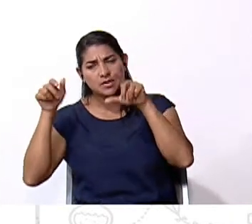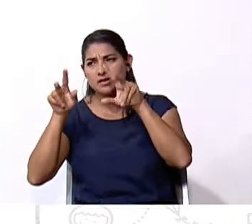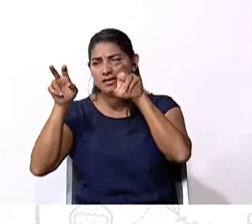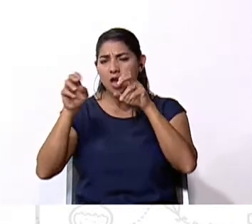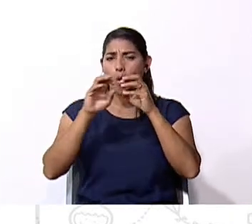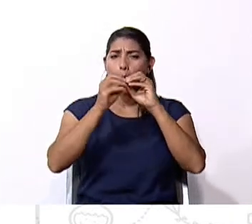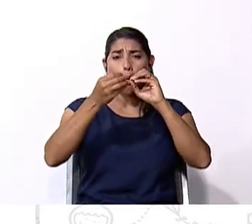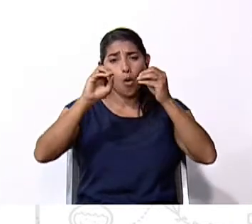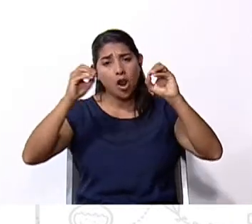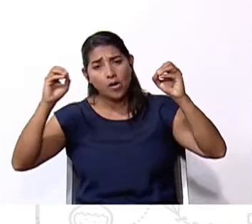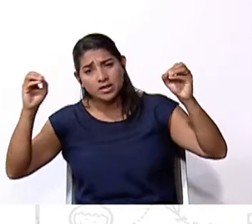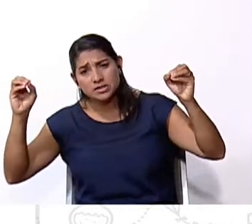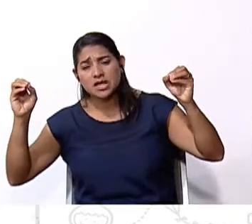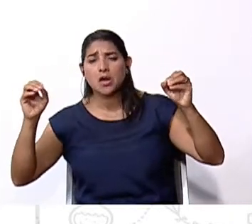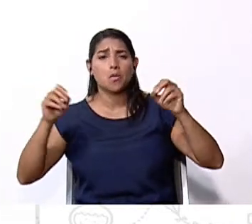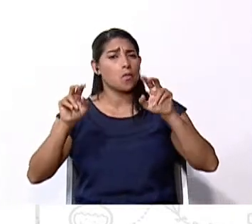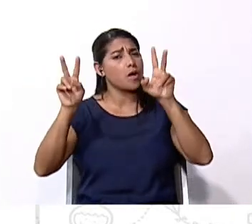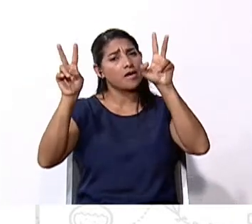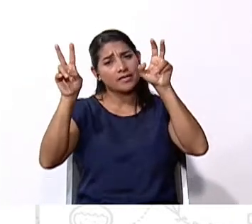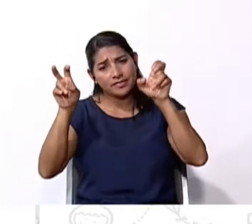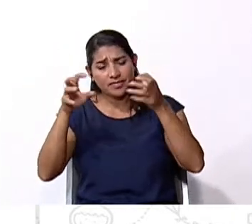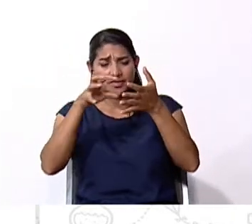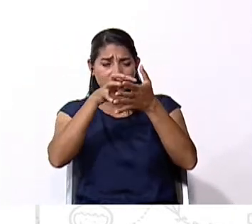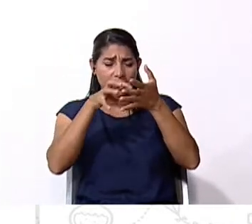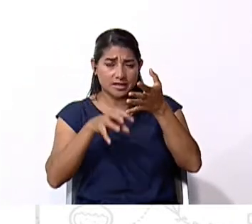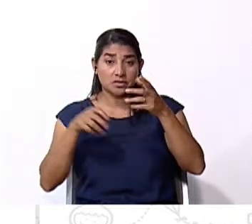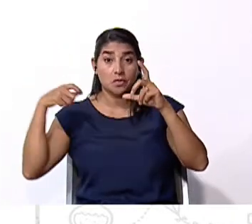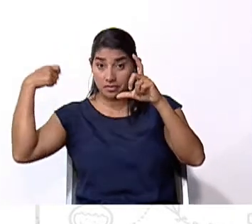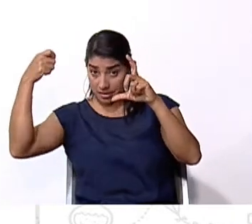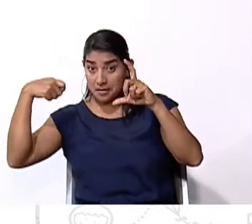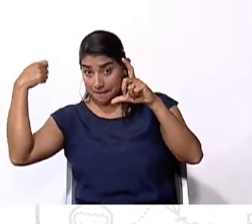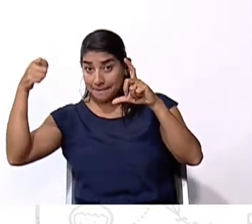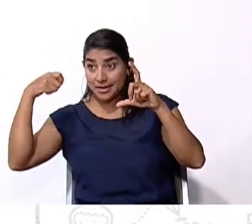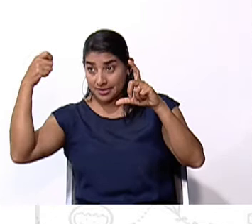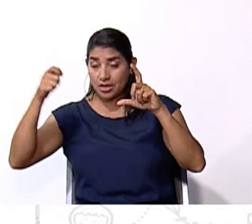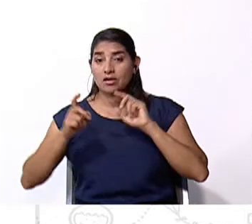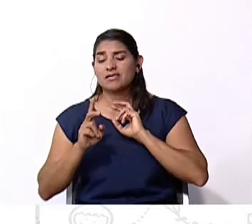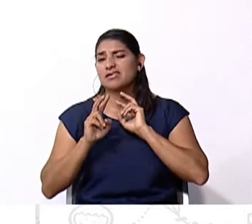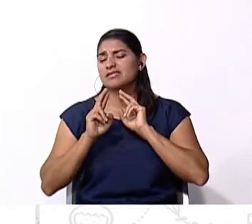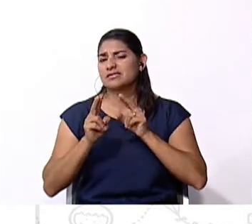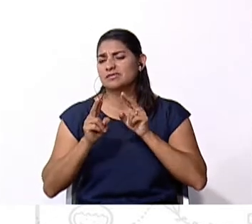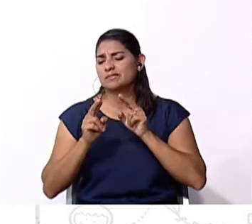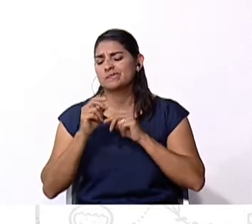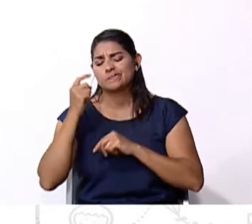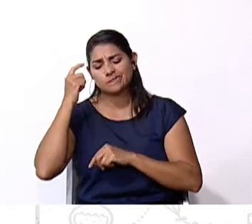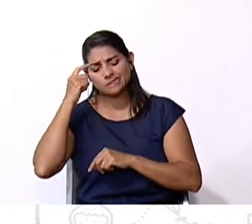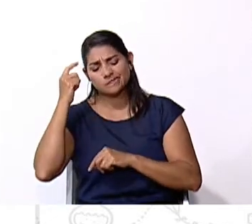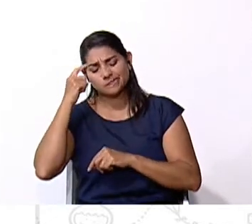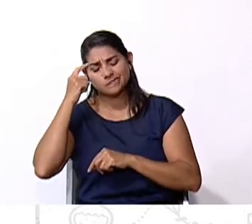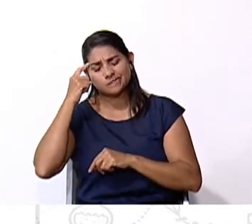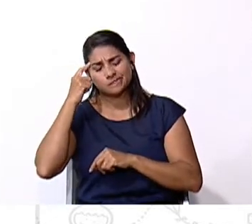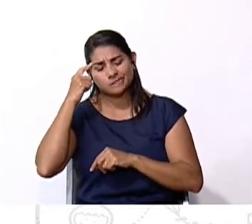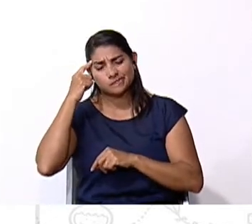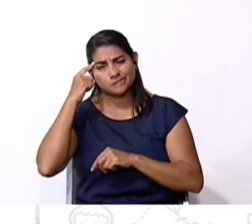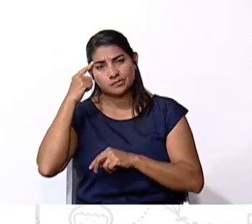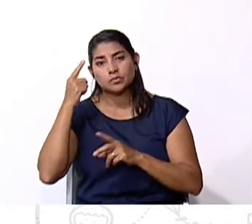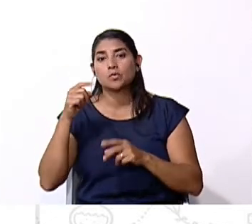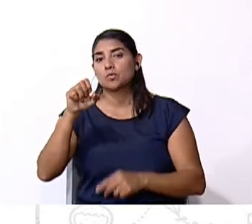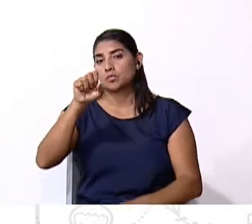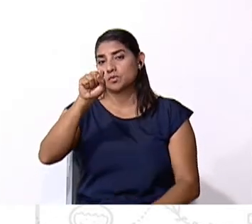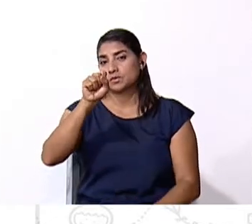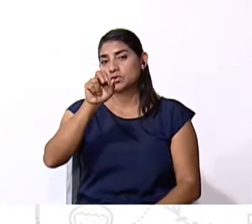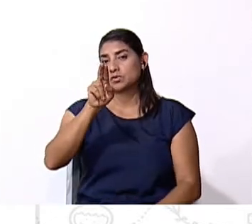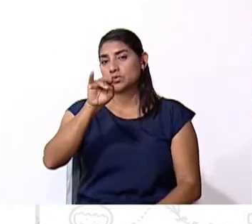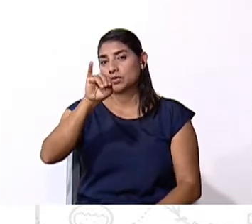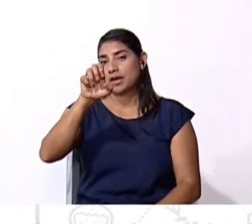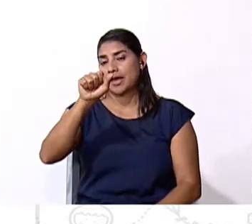la oración o en el texto o en este caso del video? Es la pregunta que me lleva a pensar en el